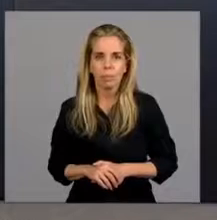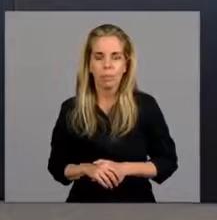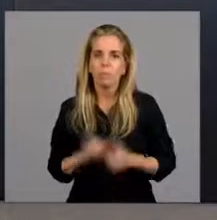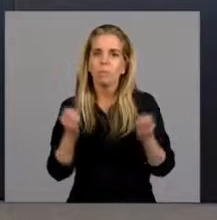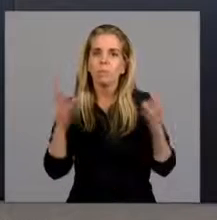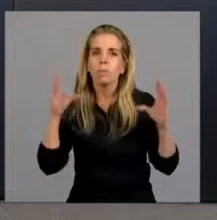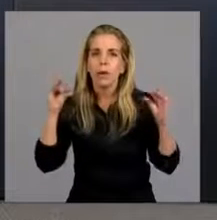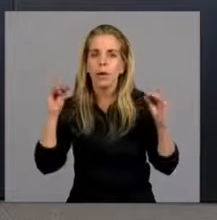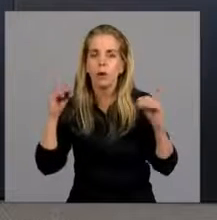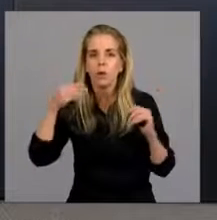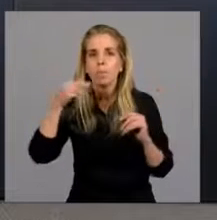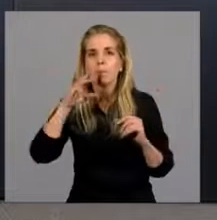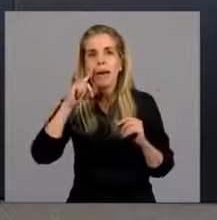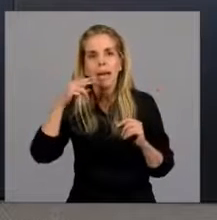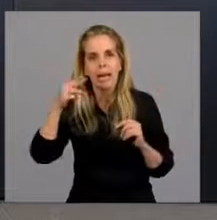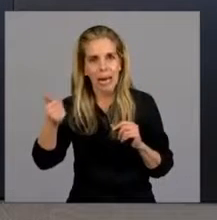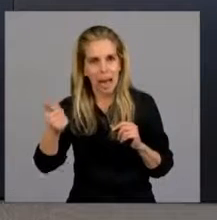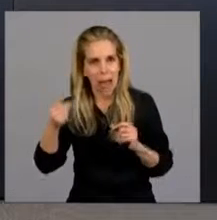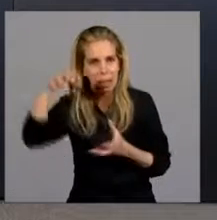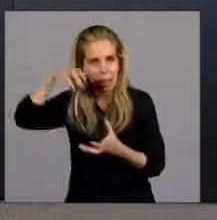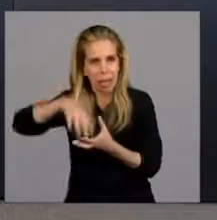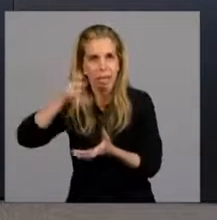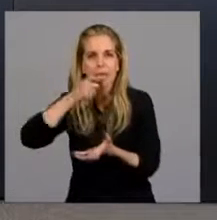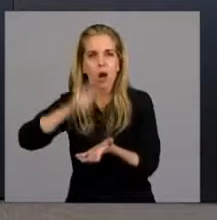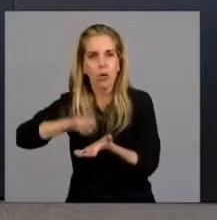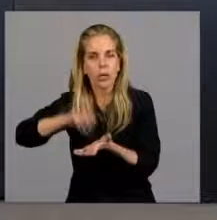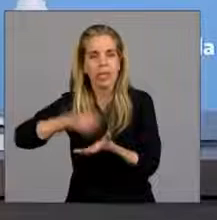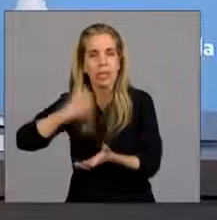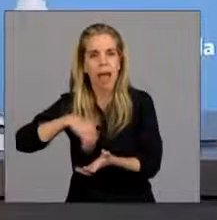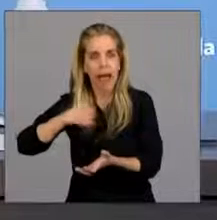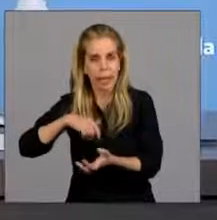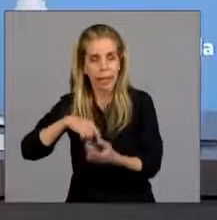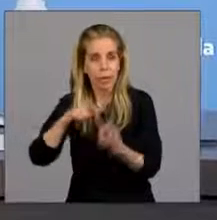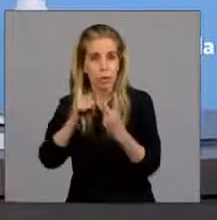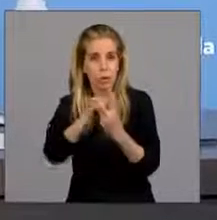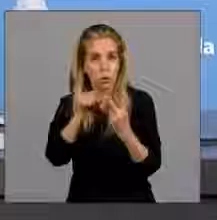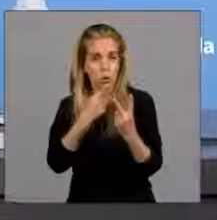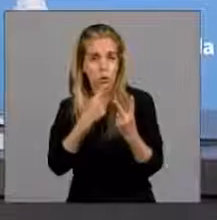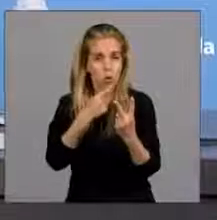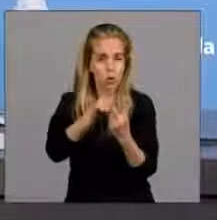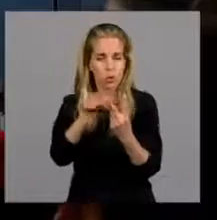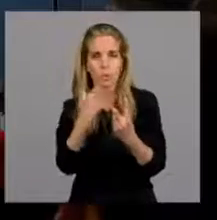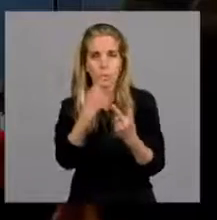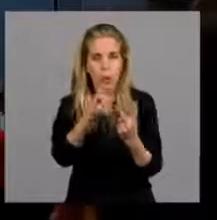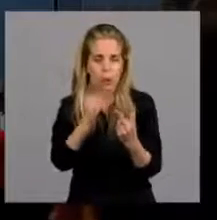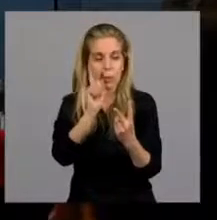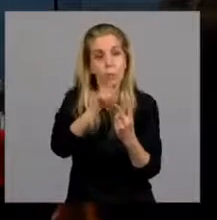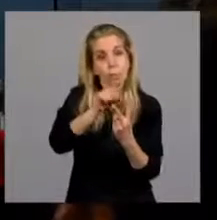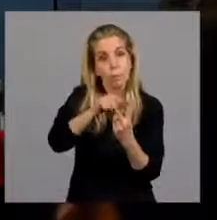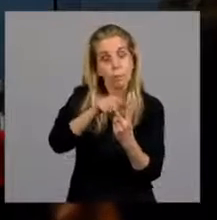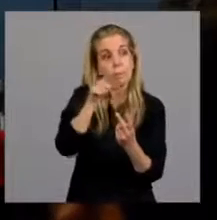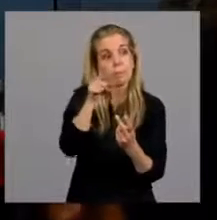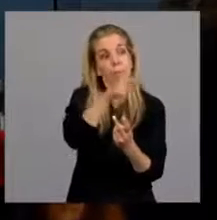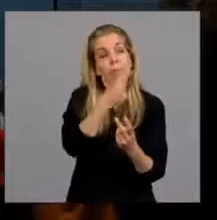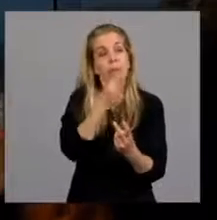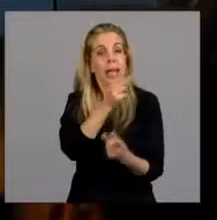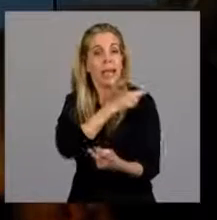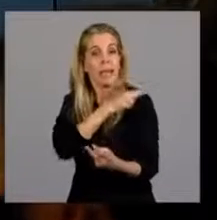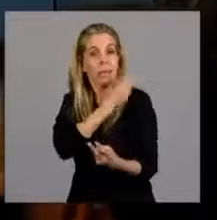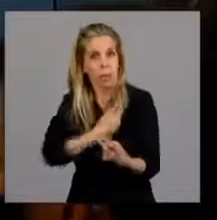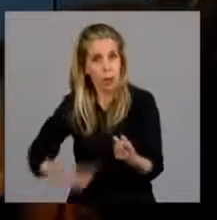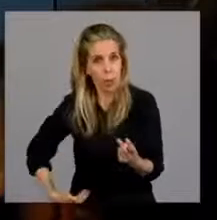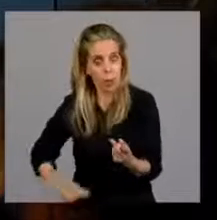Buenas noches, Marina De Vita de la Agencia de Noticias Argentinas. Dos preguntas, si me permiten. Por un lado, al jefe de gobierno